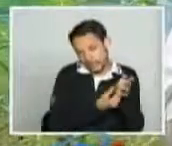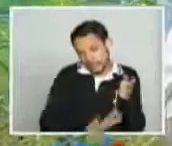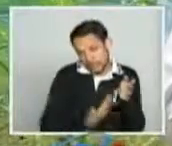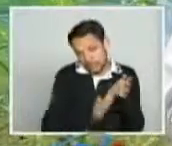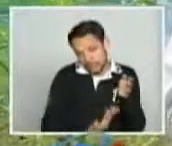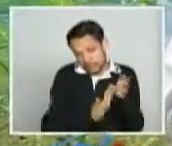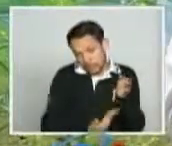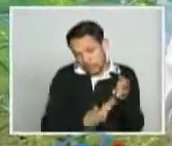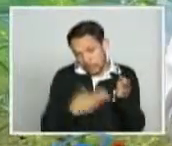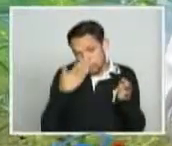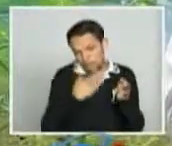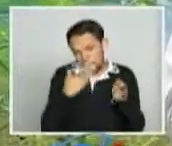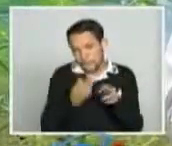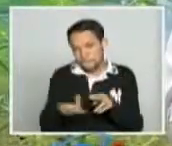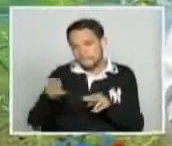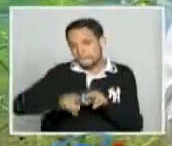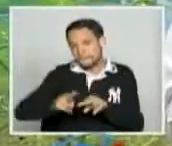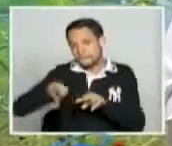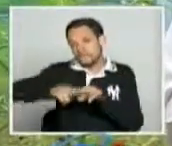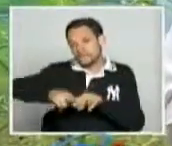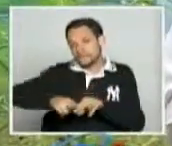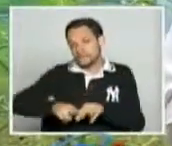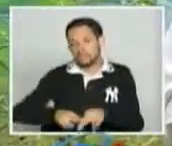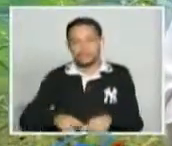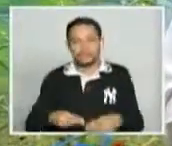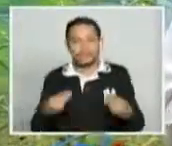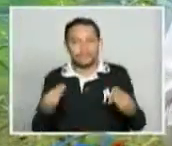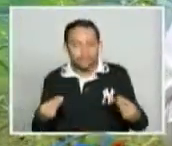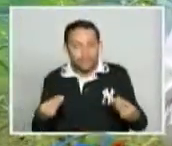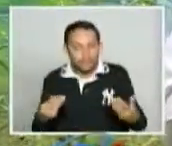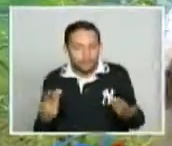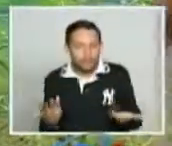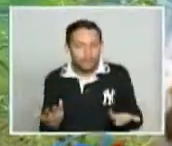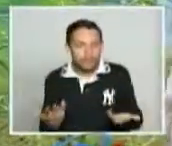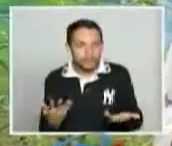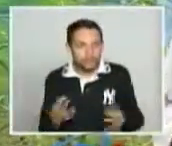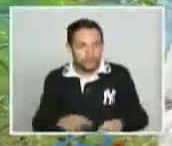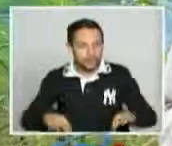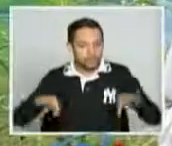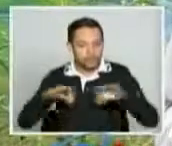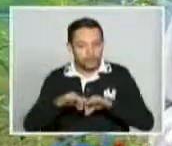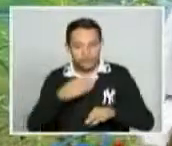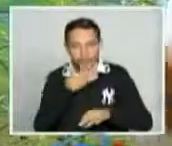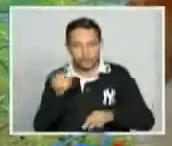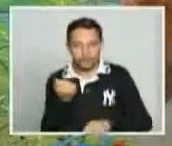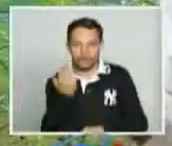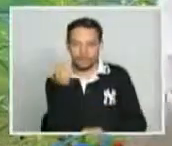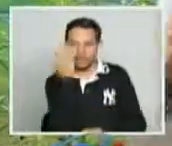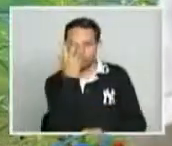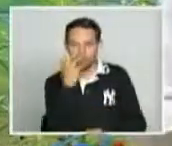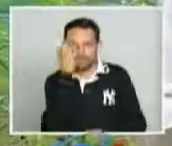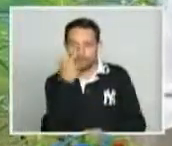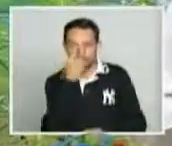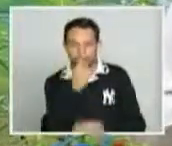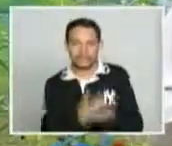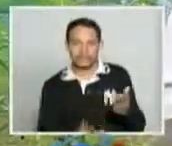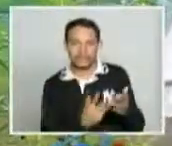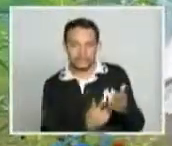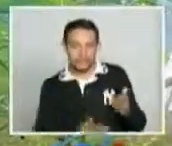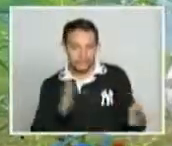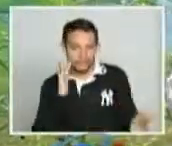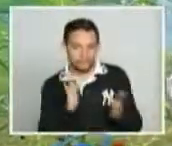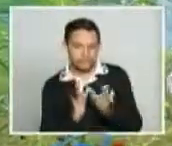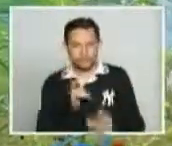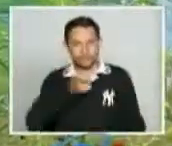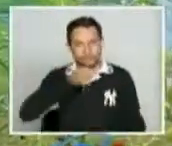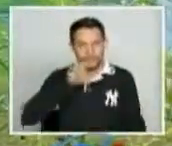de colesterol y triglicérido. ¡Qué bobitos! En vez de mandar el examen que es, para mandar el medicamento que es, y